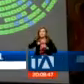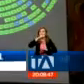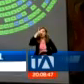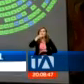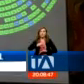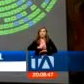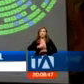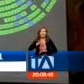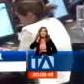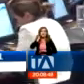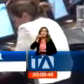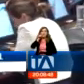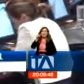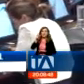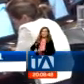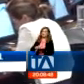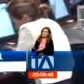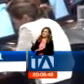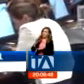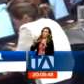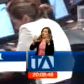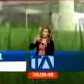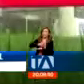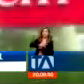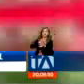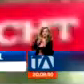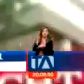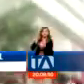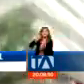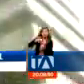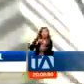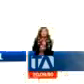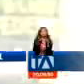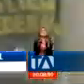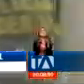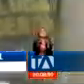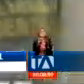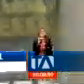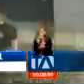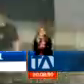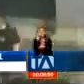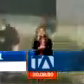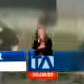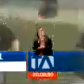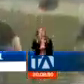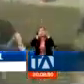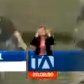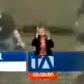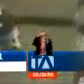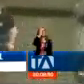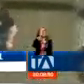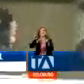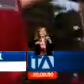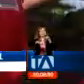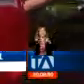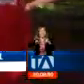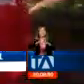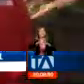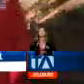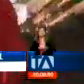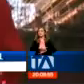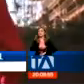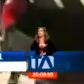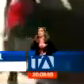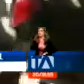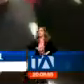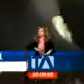Palacios acuda dentro de los siguientes 8 días al Pleno para que explique este caso sobre la empresa brasileña que ha sido señalada